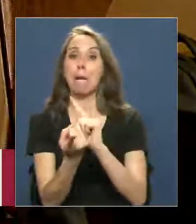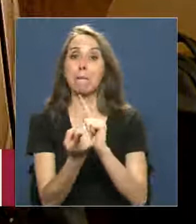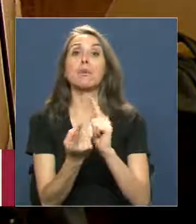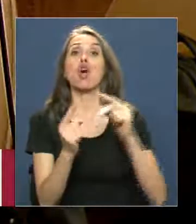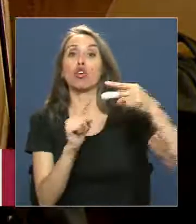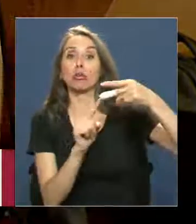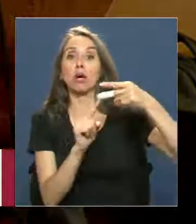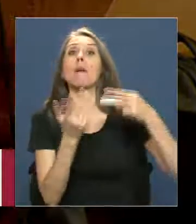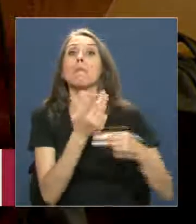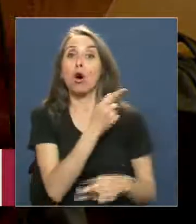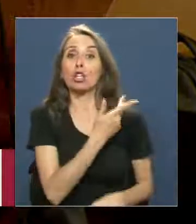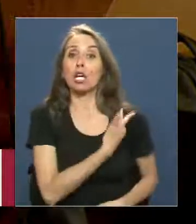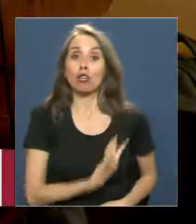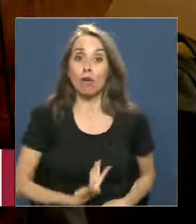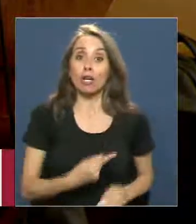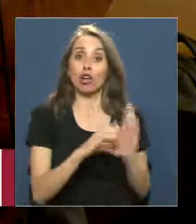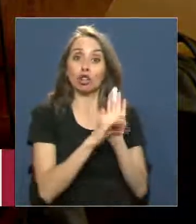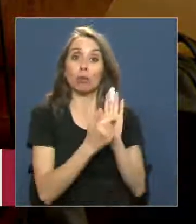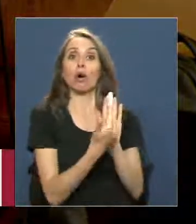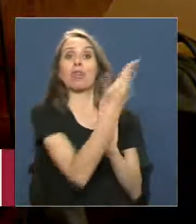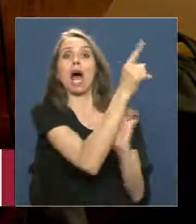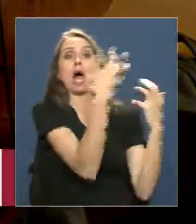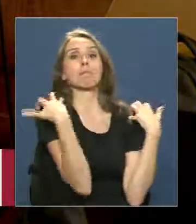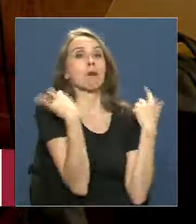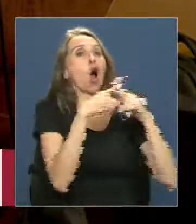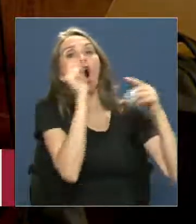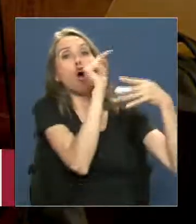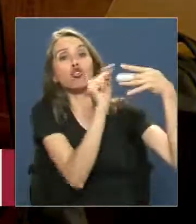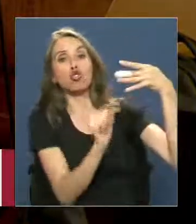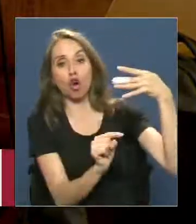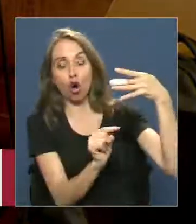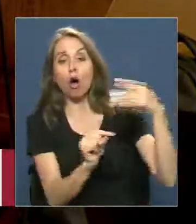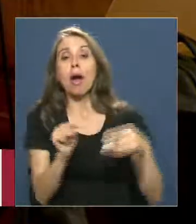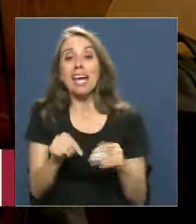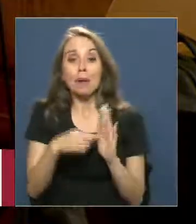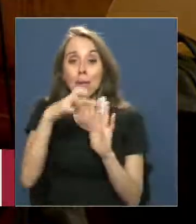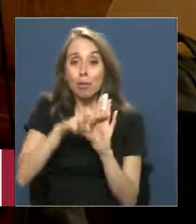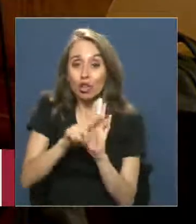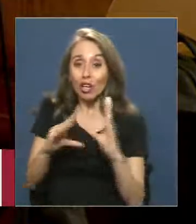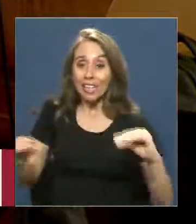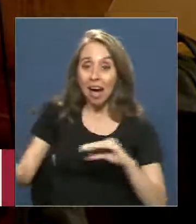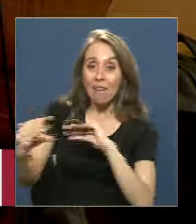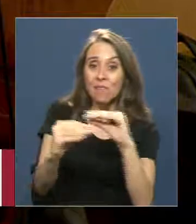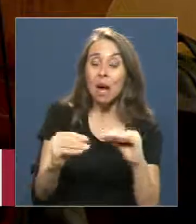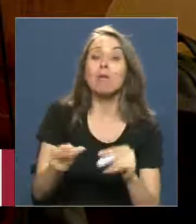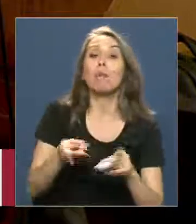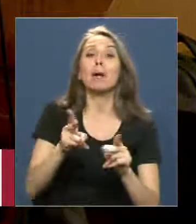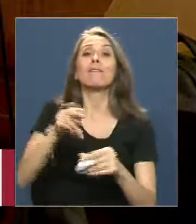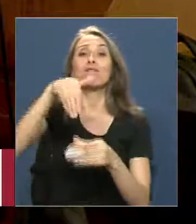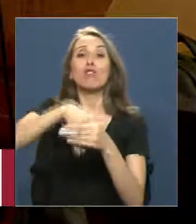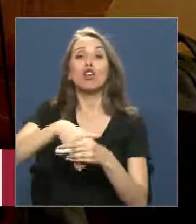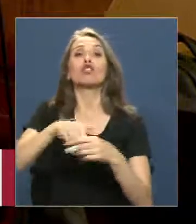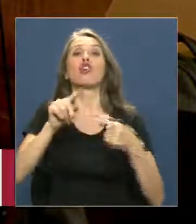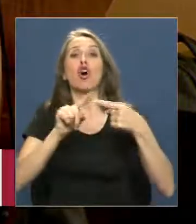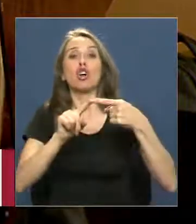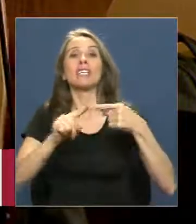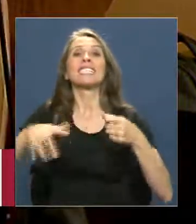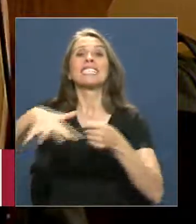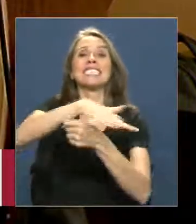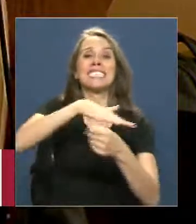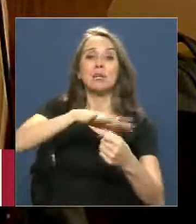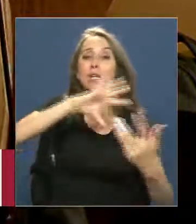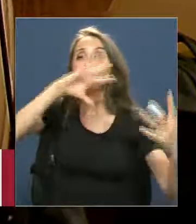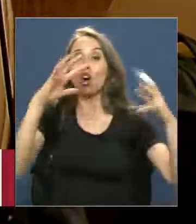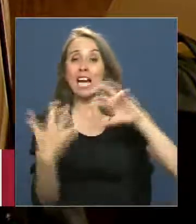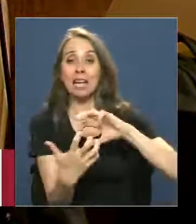facultades distintas. Este proyecto permite que el voto telemático se aplique en situación de catástrofe o bajo